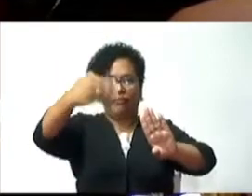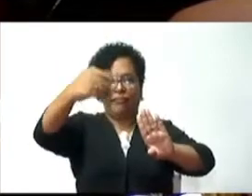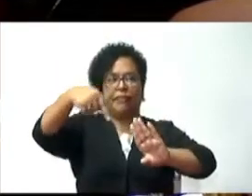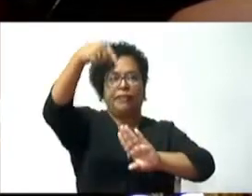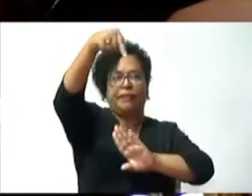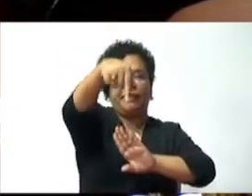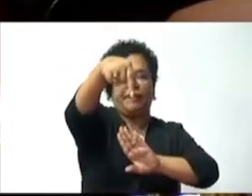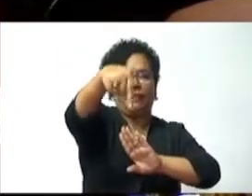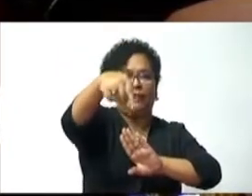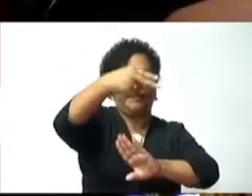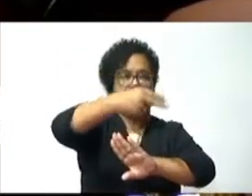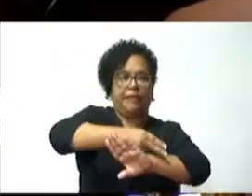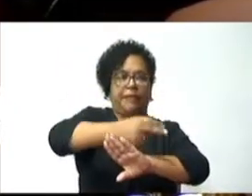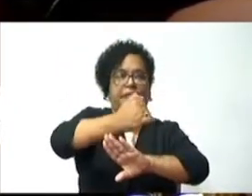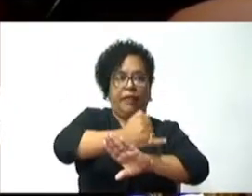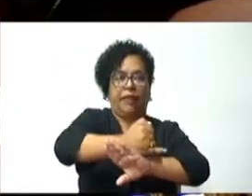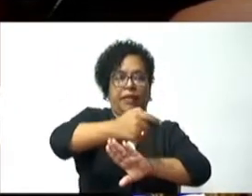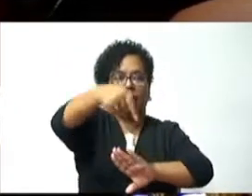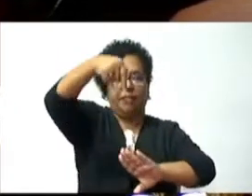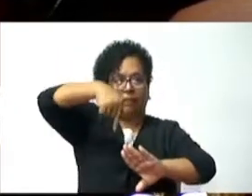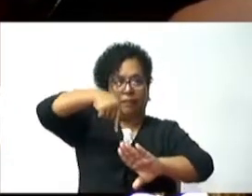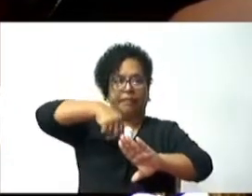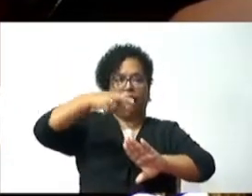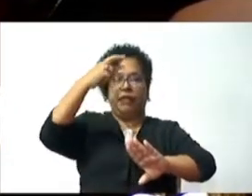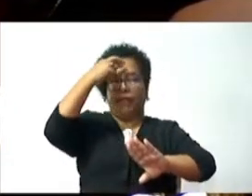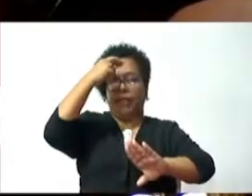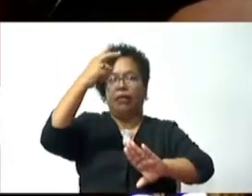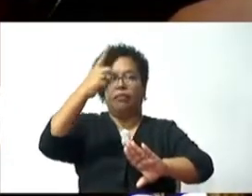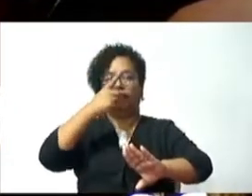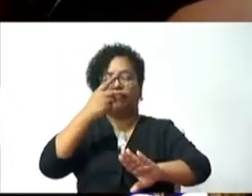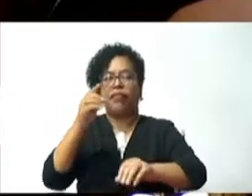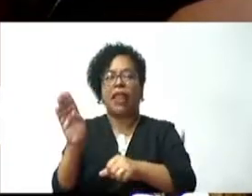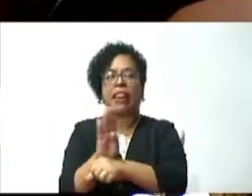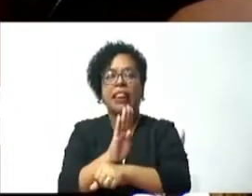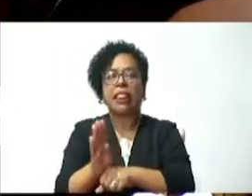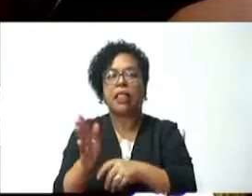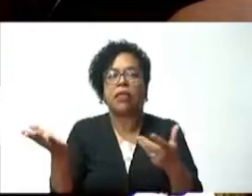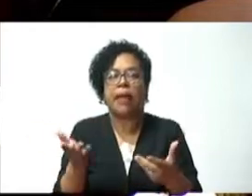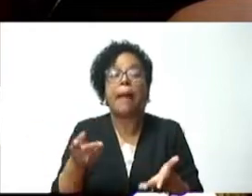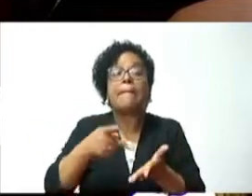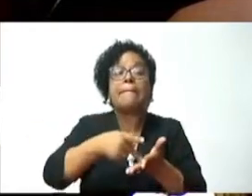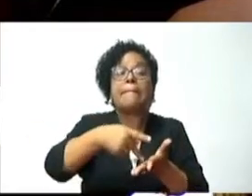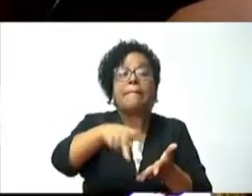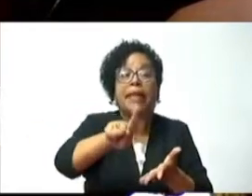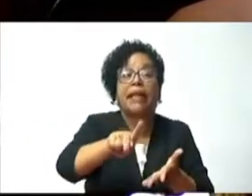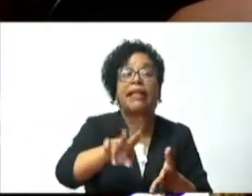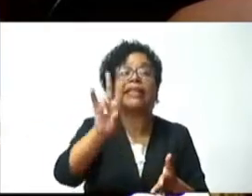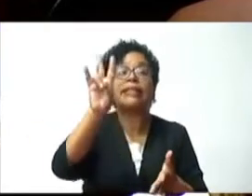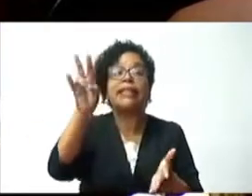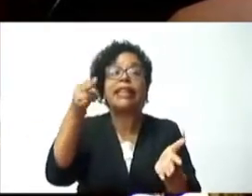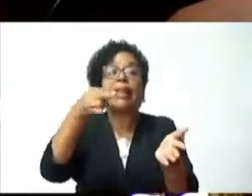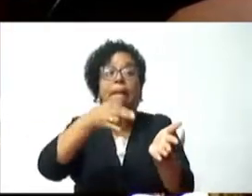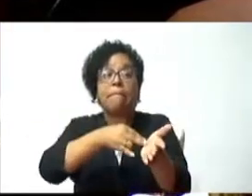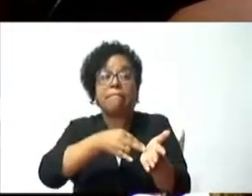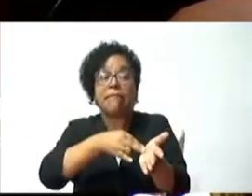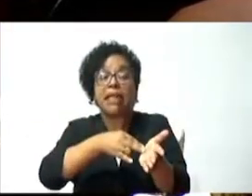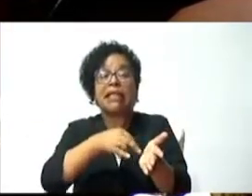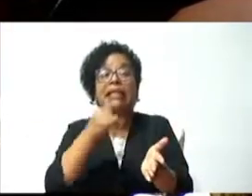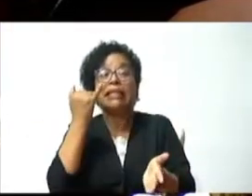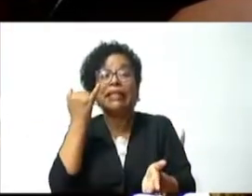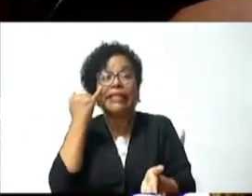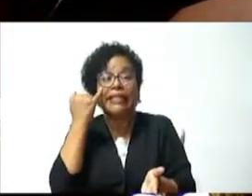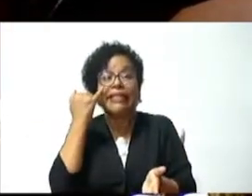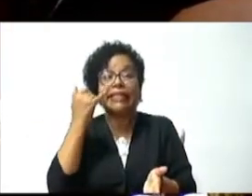7,000 pesos los menores de edad y 8,000 los mayores. Y los regresan de nuevo a su